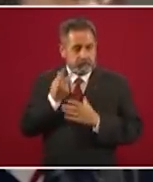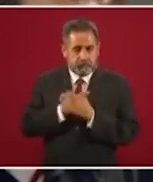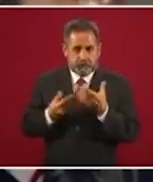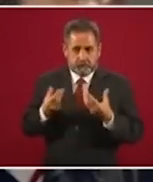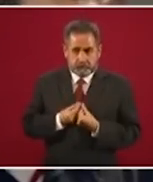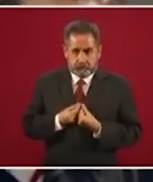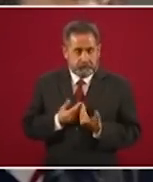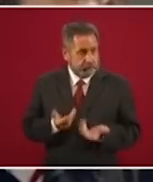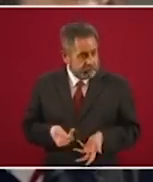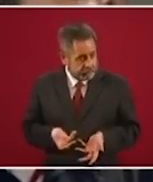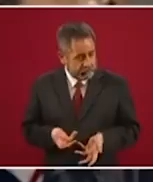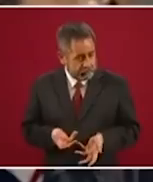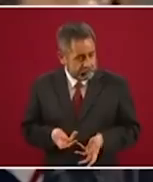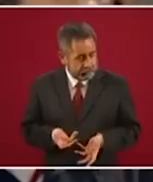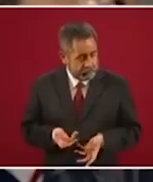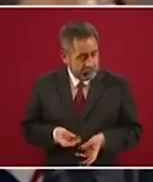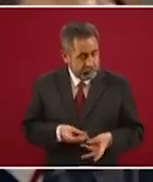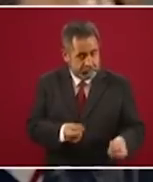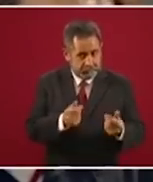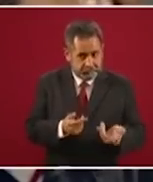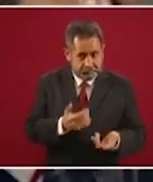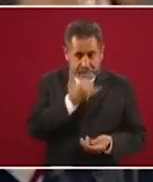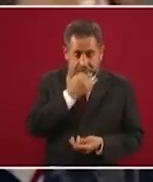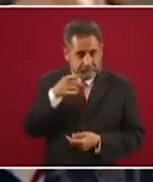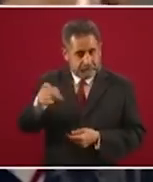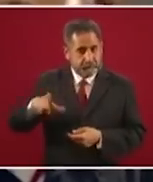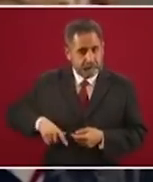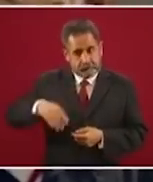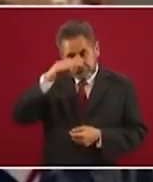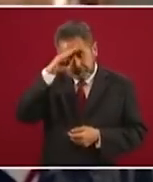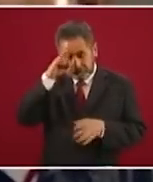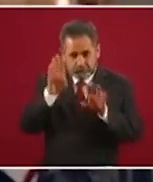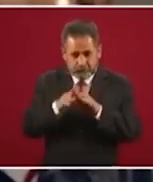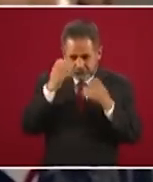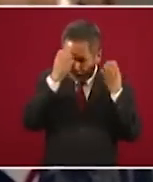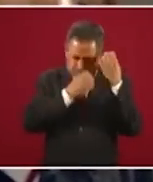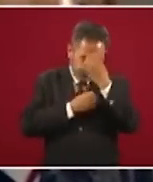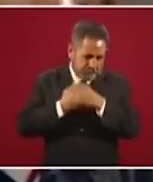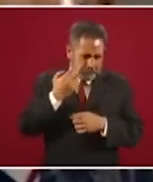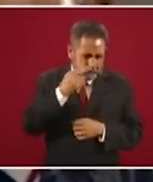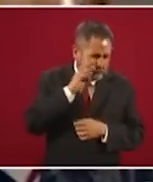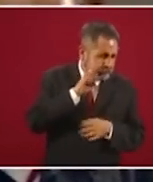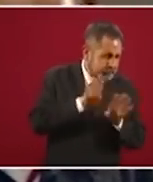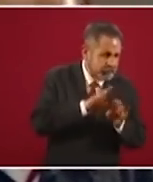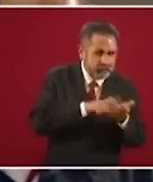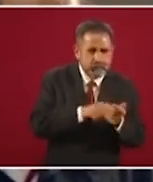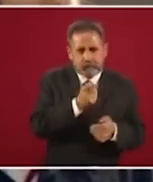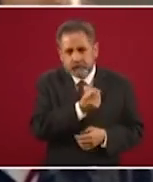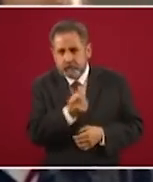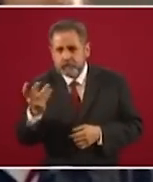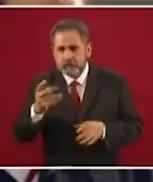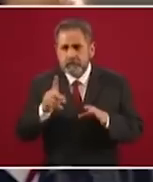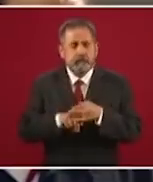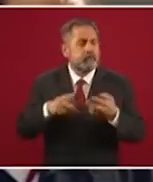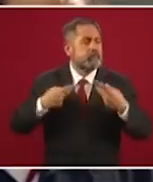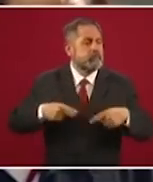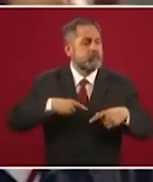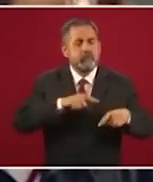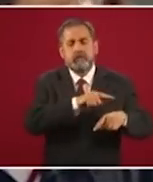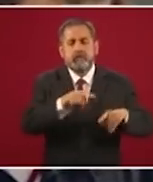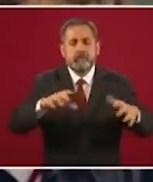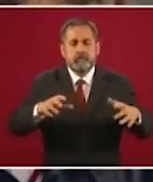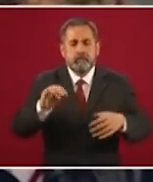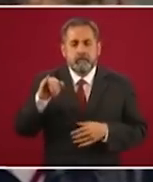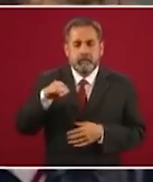sé si su gobierno analizaría la posibilidad de revisar esas pensiones que en muchas ocasiones